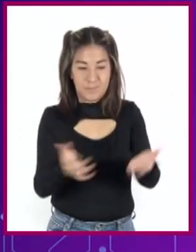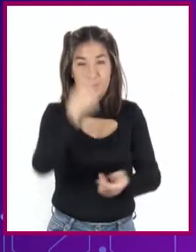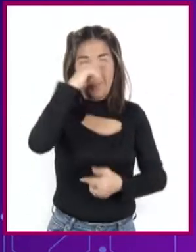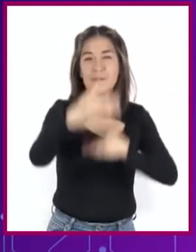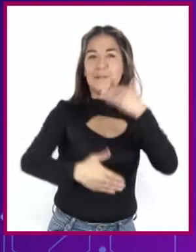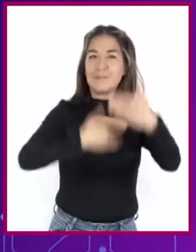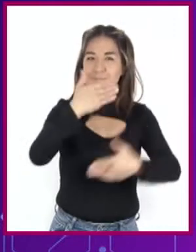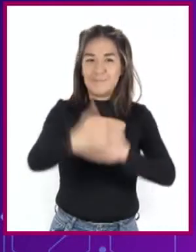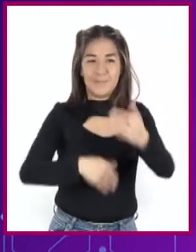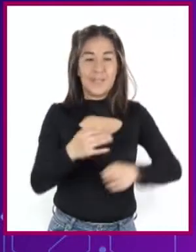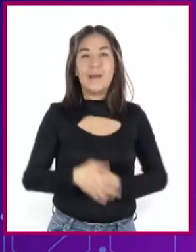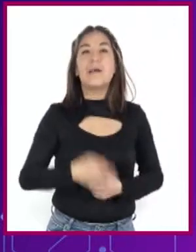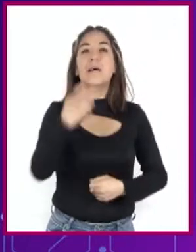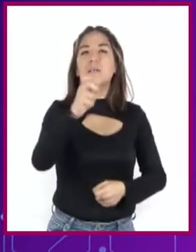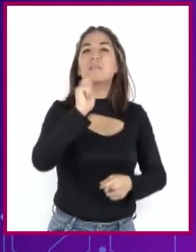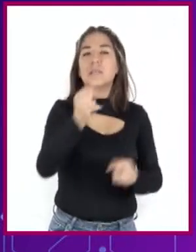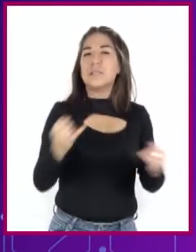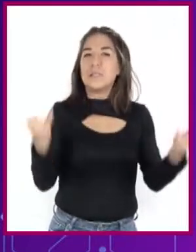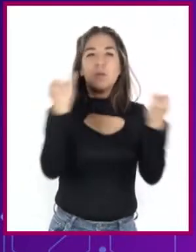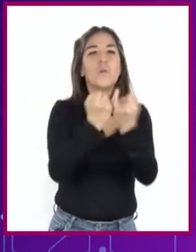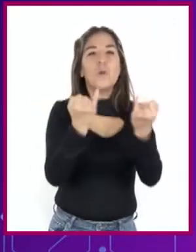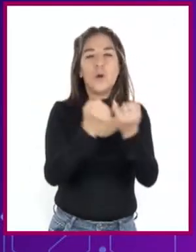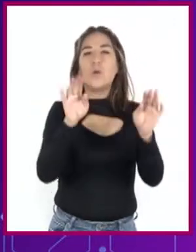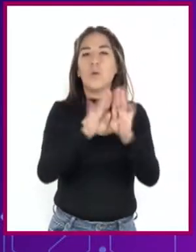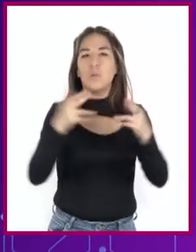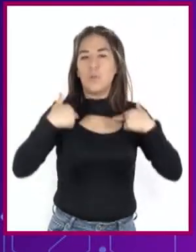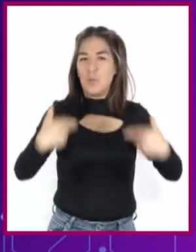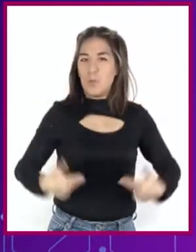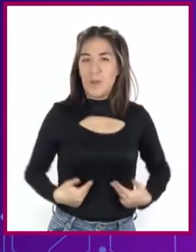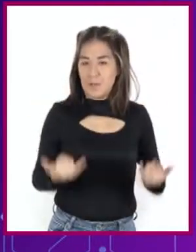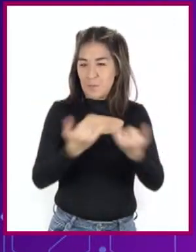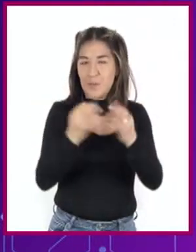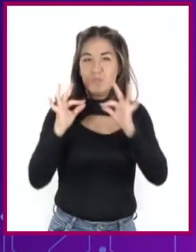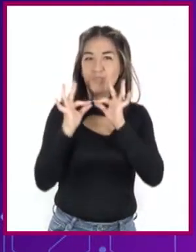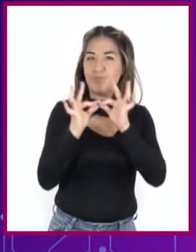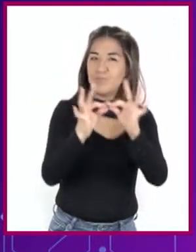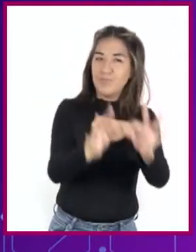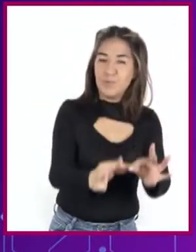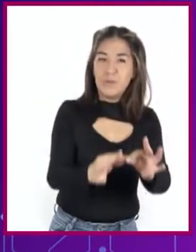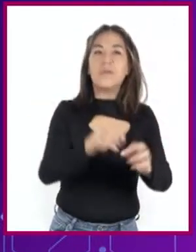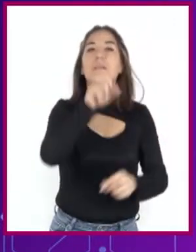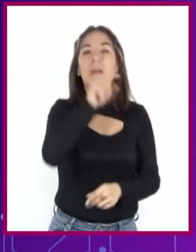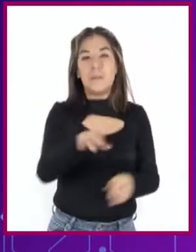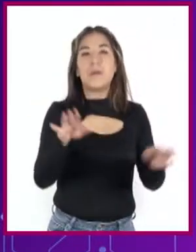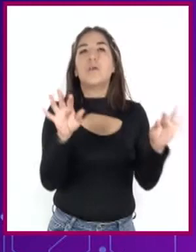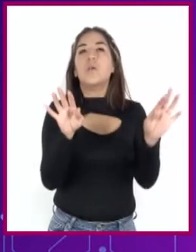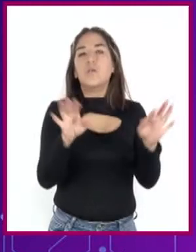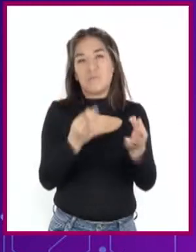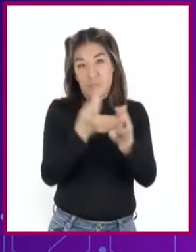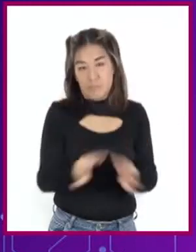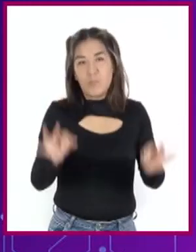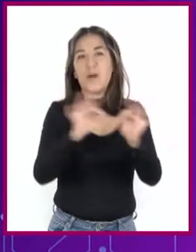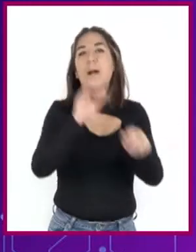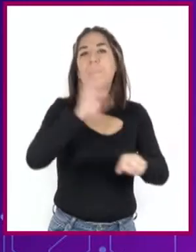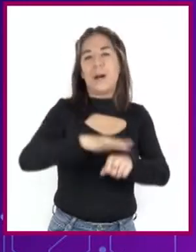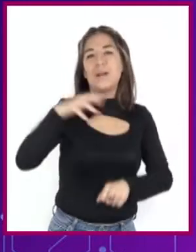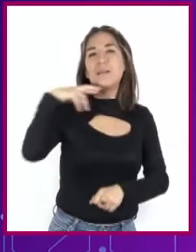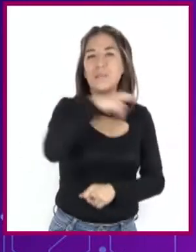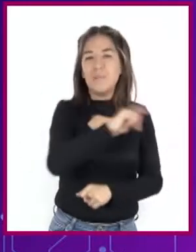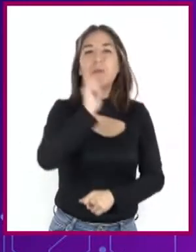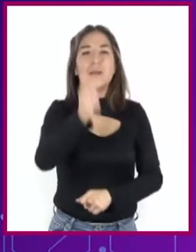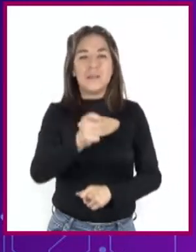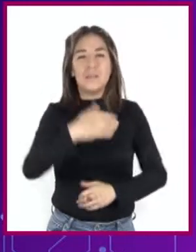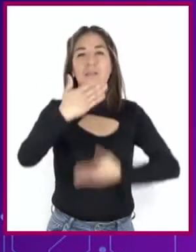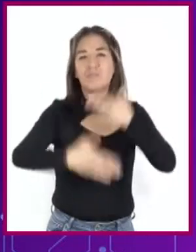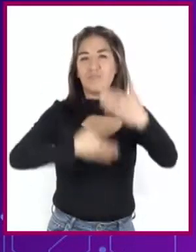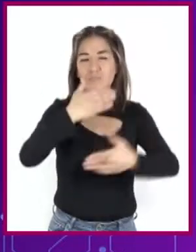progreso, ya que es paralela al crecimiento humano y se vuelve más generalizado y eficiente a medida que se da el